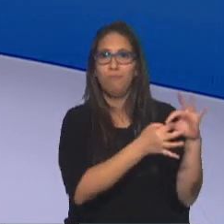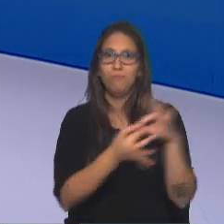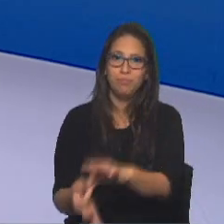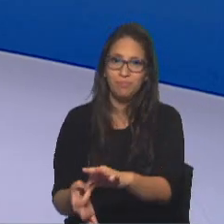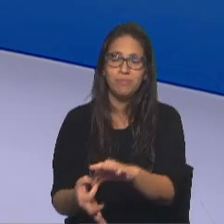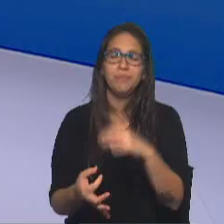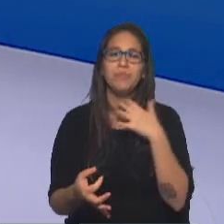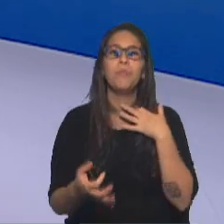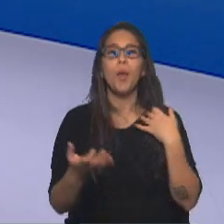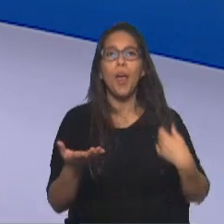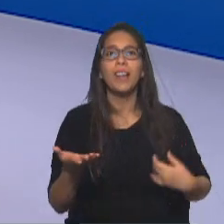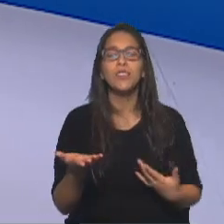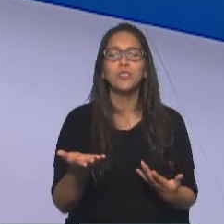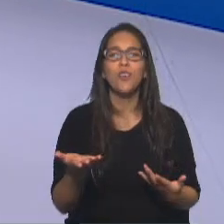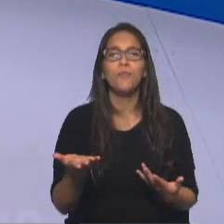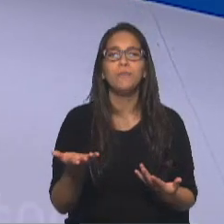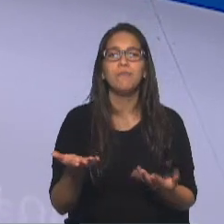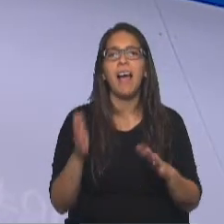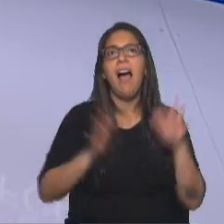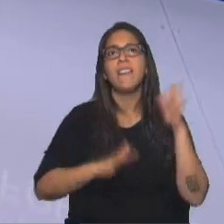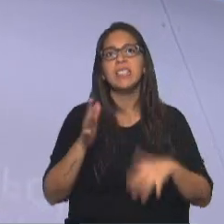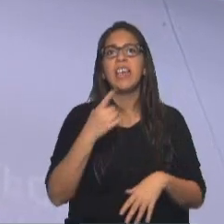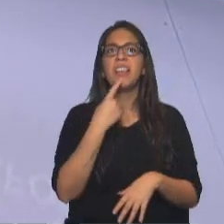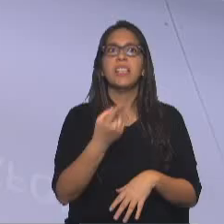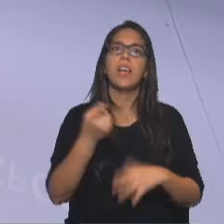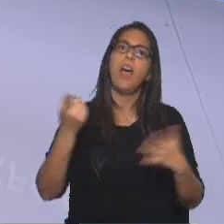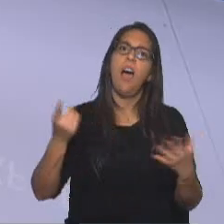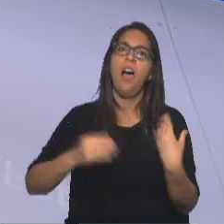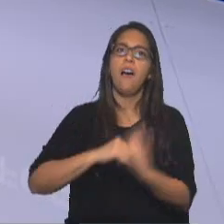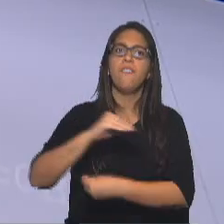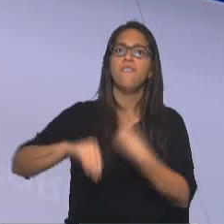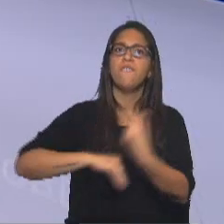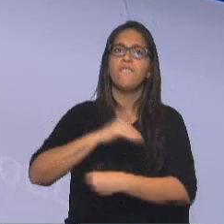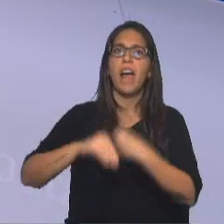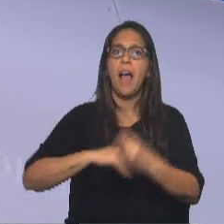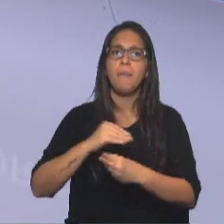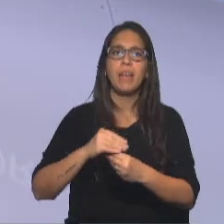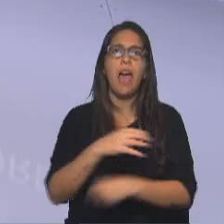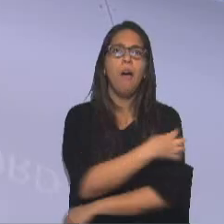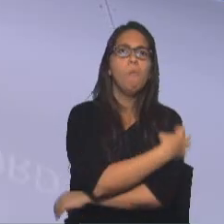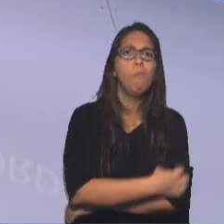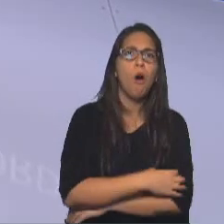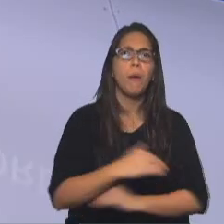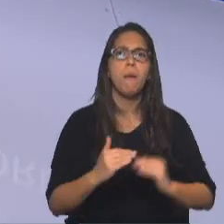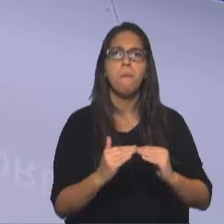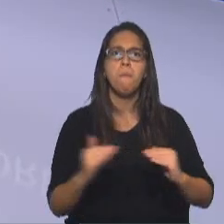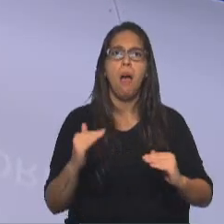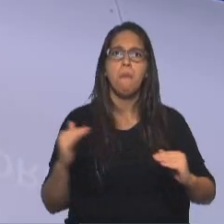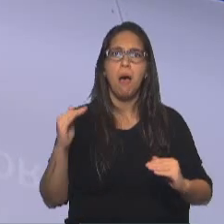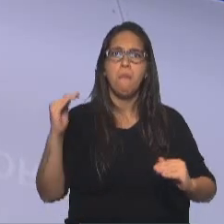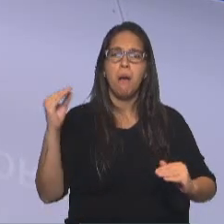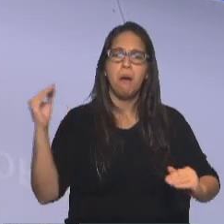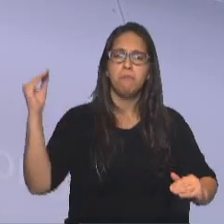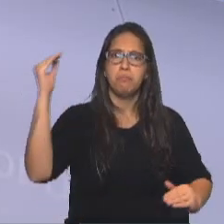esta idea que muchas veces se menciona como meritocracia o el hecho de el ascenso social, porque es el primer universitario de la familia. Bueno,